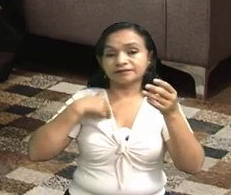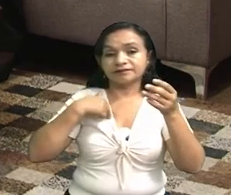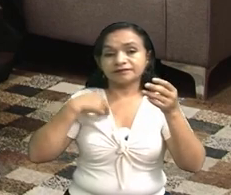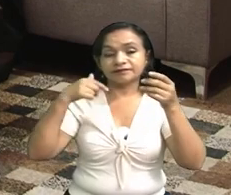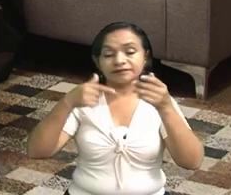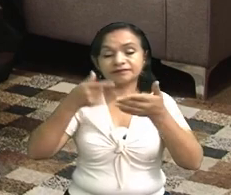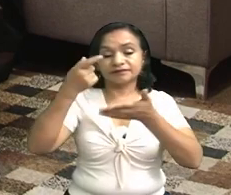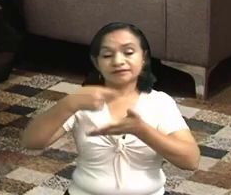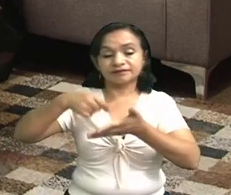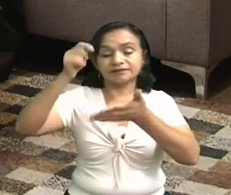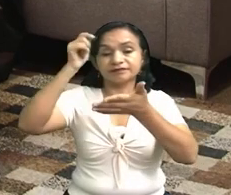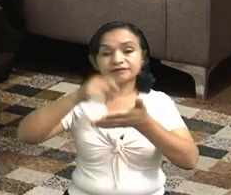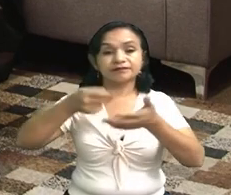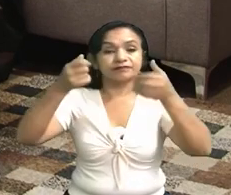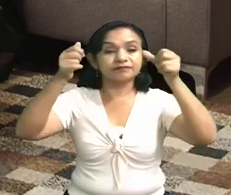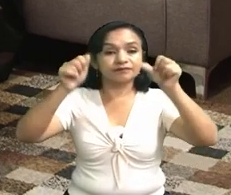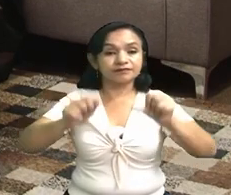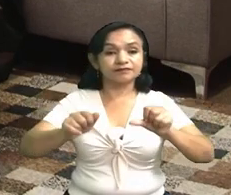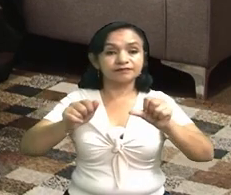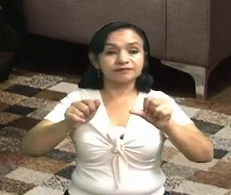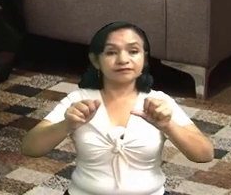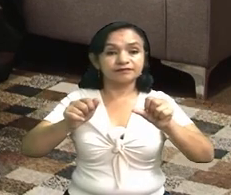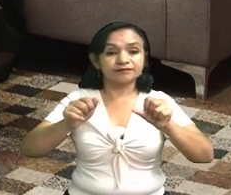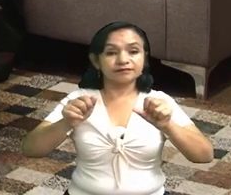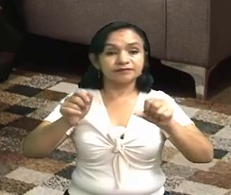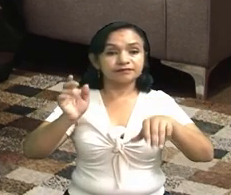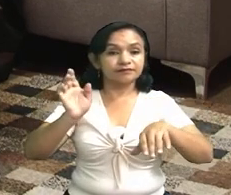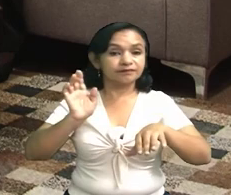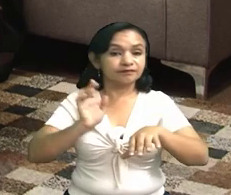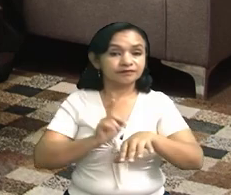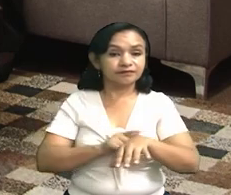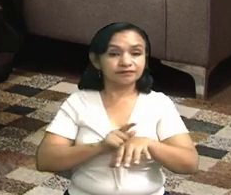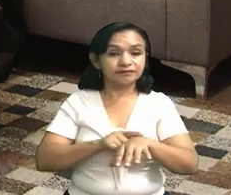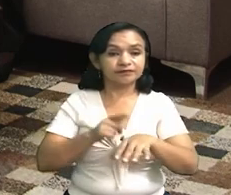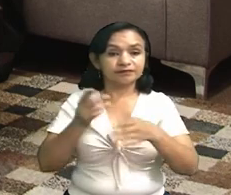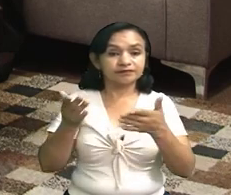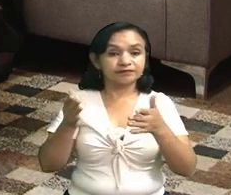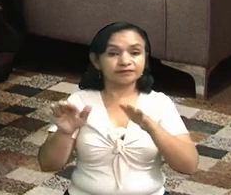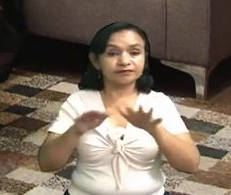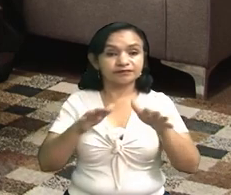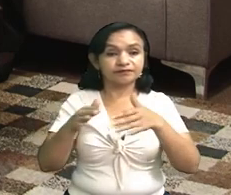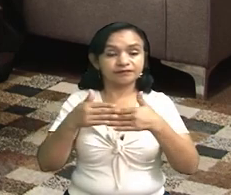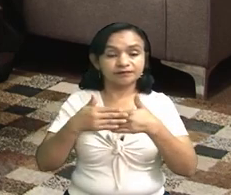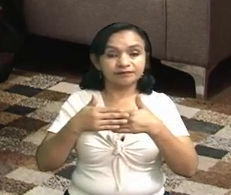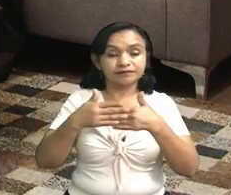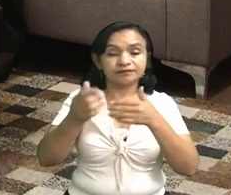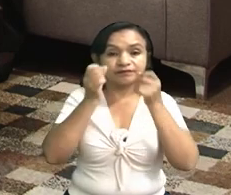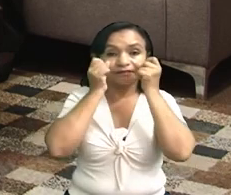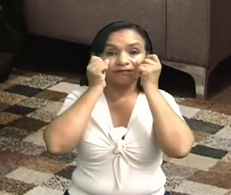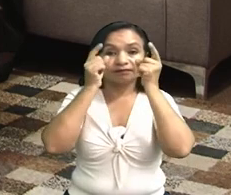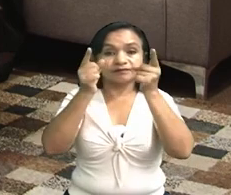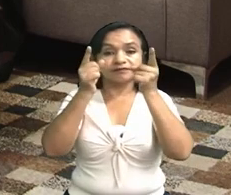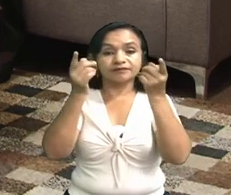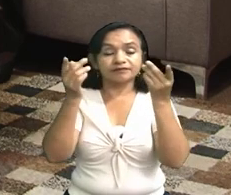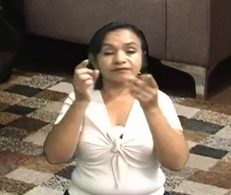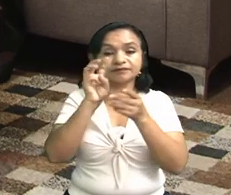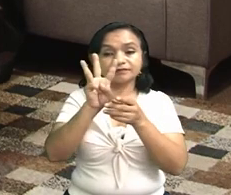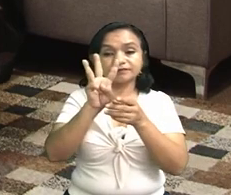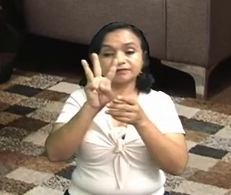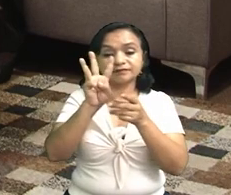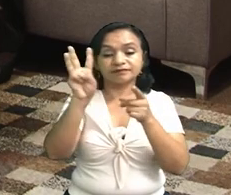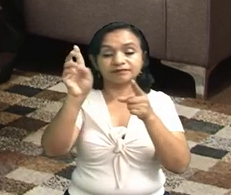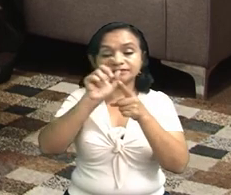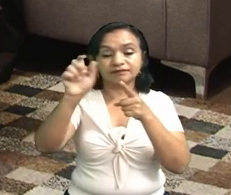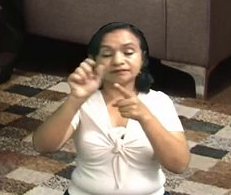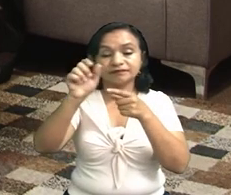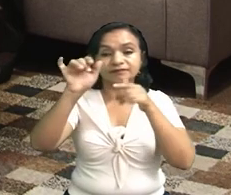de este convenio. Obviamente los tiempos, sin duda alguna, pues no dejan de causar mucha sorpresa. 3 meses para iniciar el